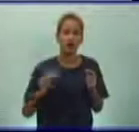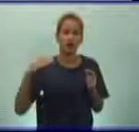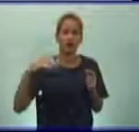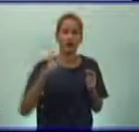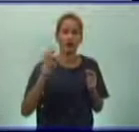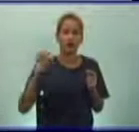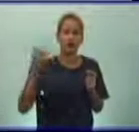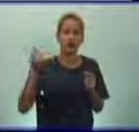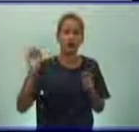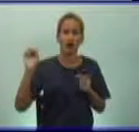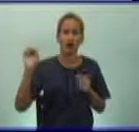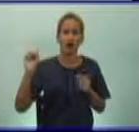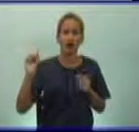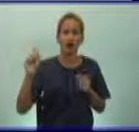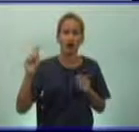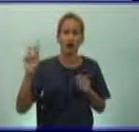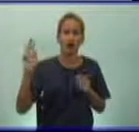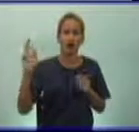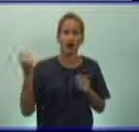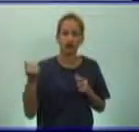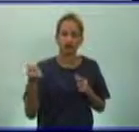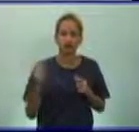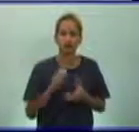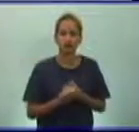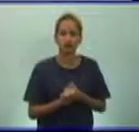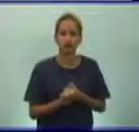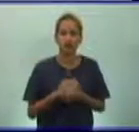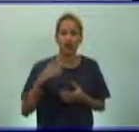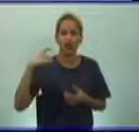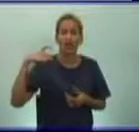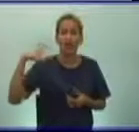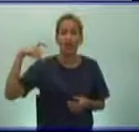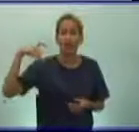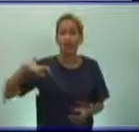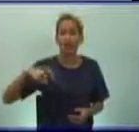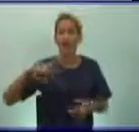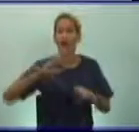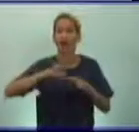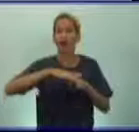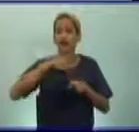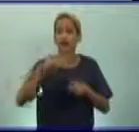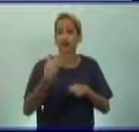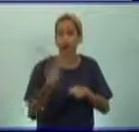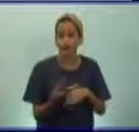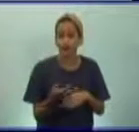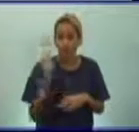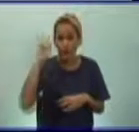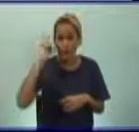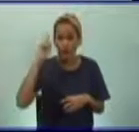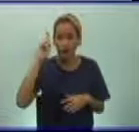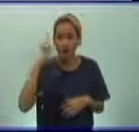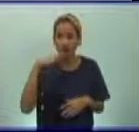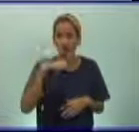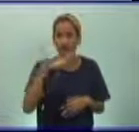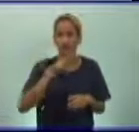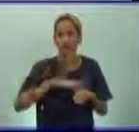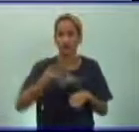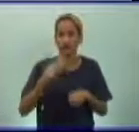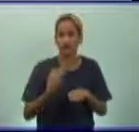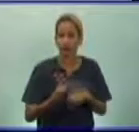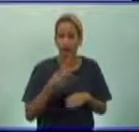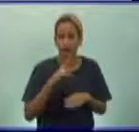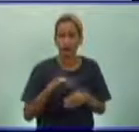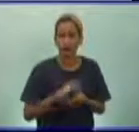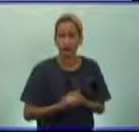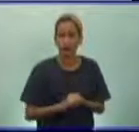Maestra. El inciso G es para después. ¿Cómo piensas que Celia tomaba los problemas del